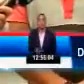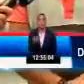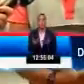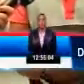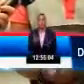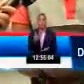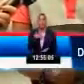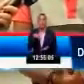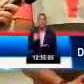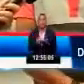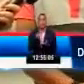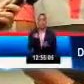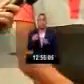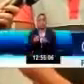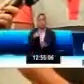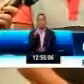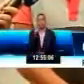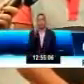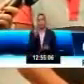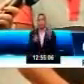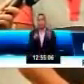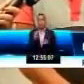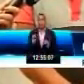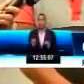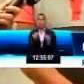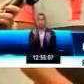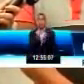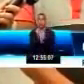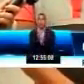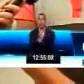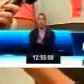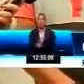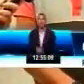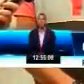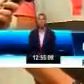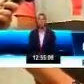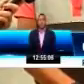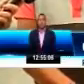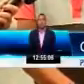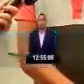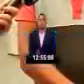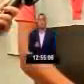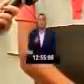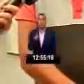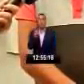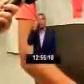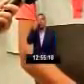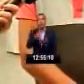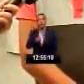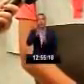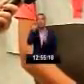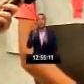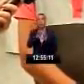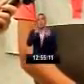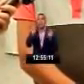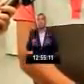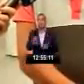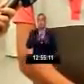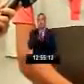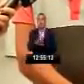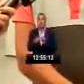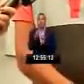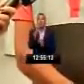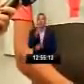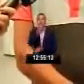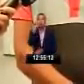de que cuando captan a un chico, a un joven con discapacidad, es más bien por cumplir ese porcentaje en las empresas del 2%